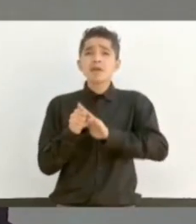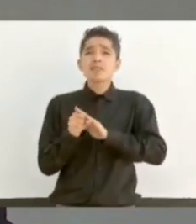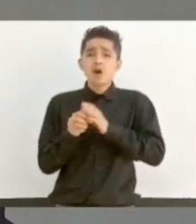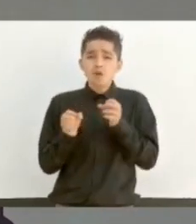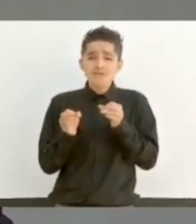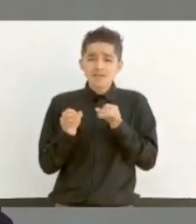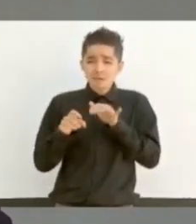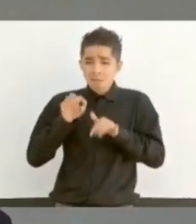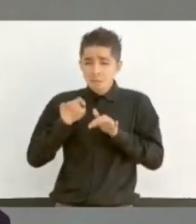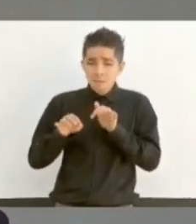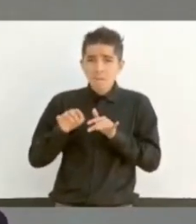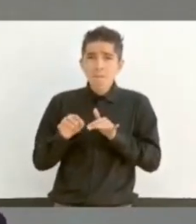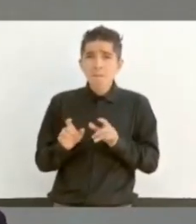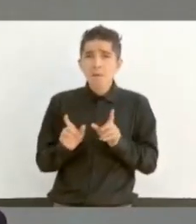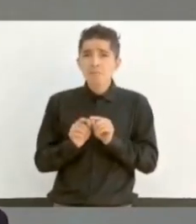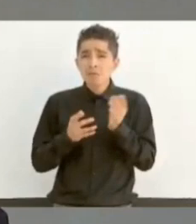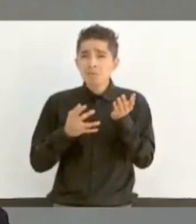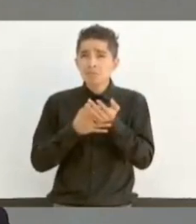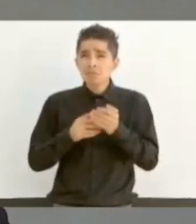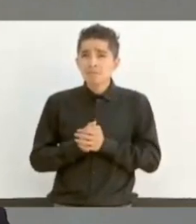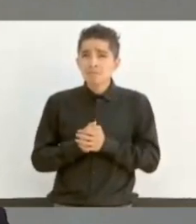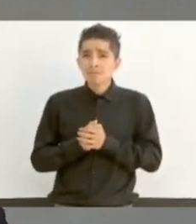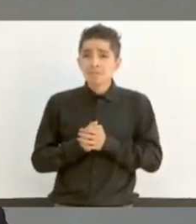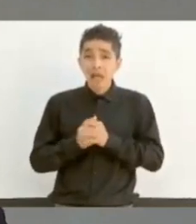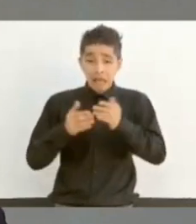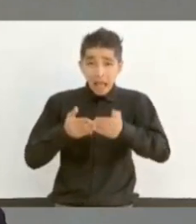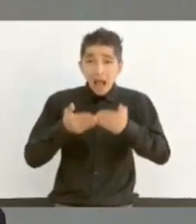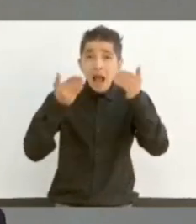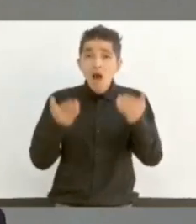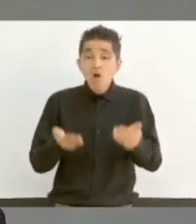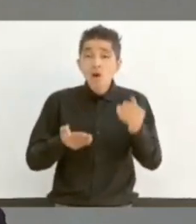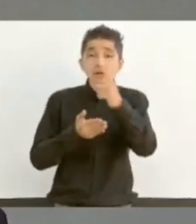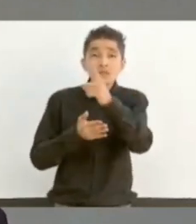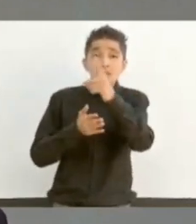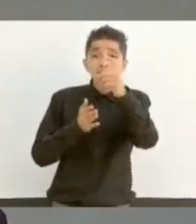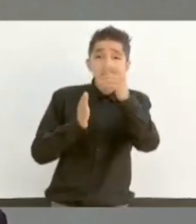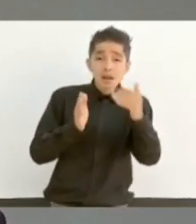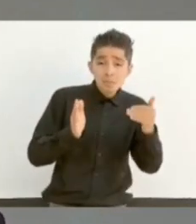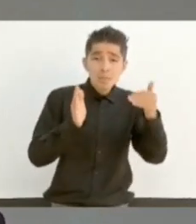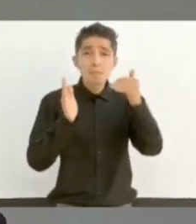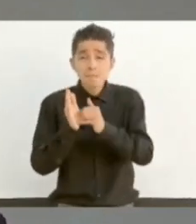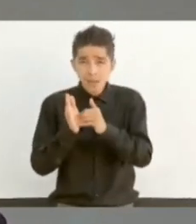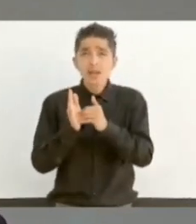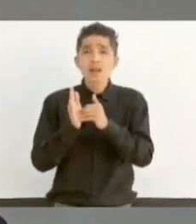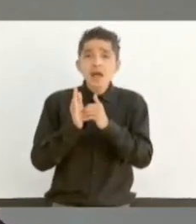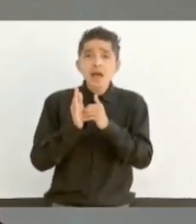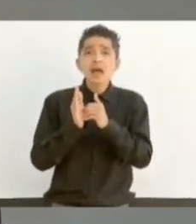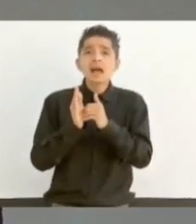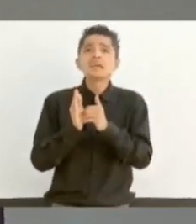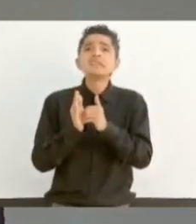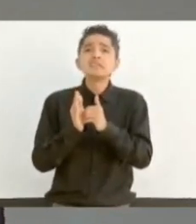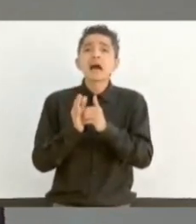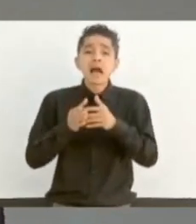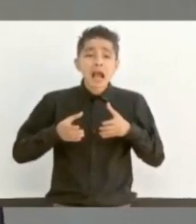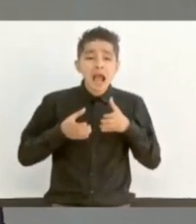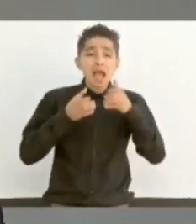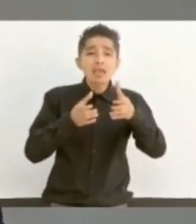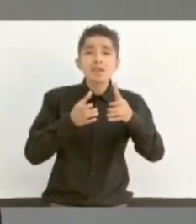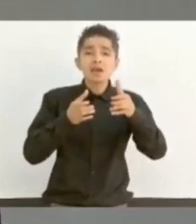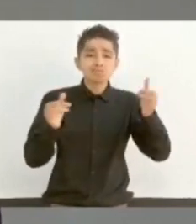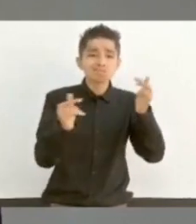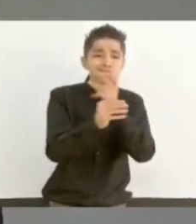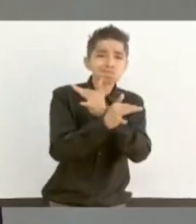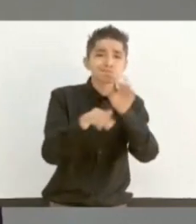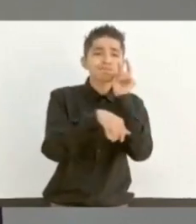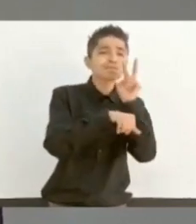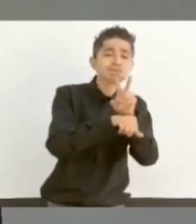administrativo. Ahora son cerca de 100,000 elementos operativos de